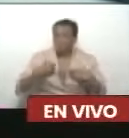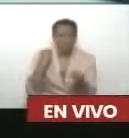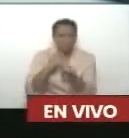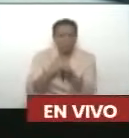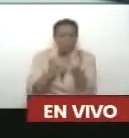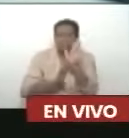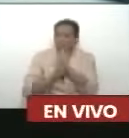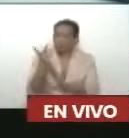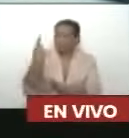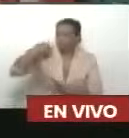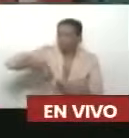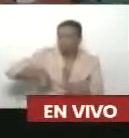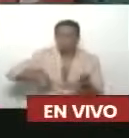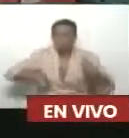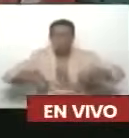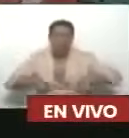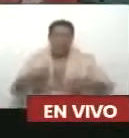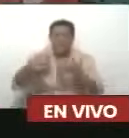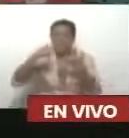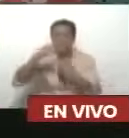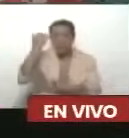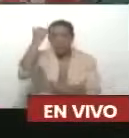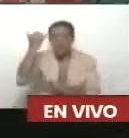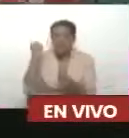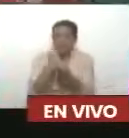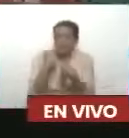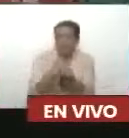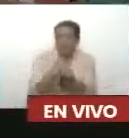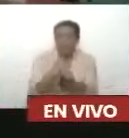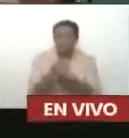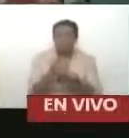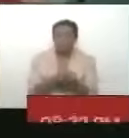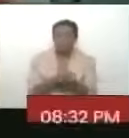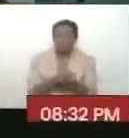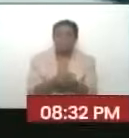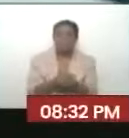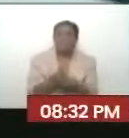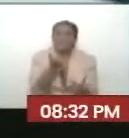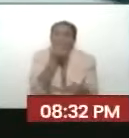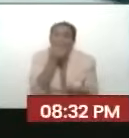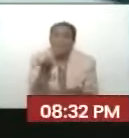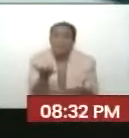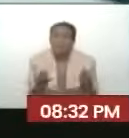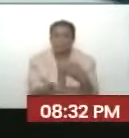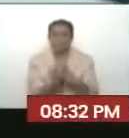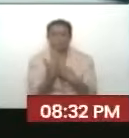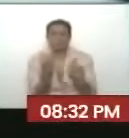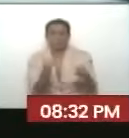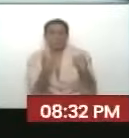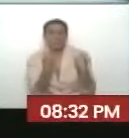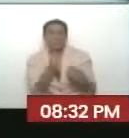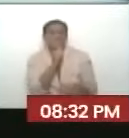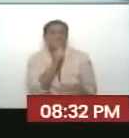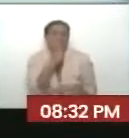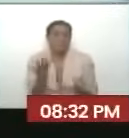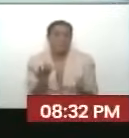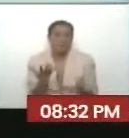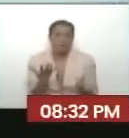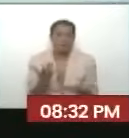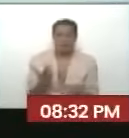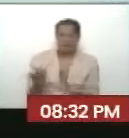del crecimiento y la diversificación de Venezuela. ¿Quién está en contra de eso? ¿Quién quiere